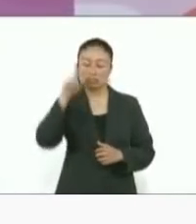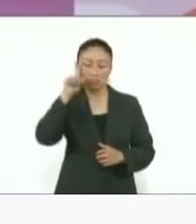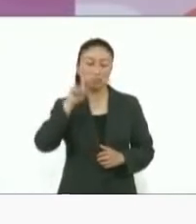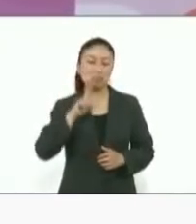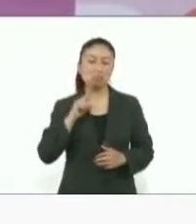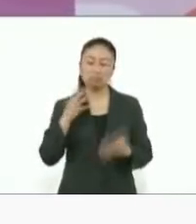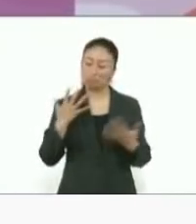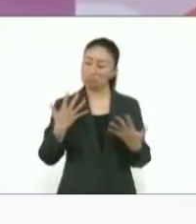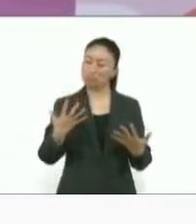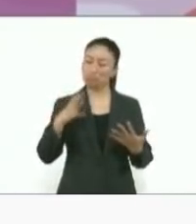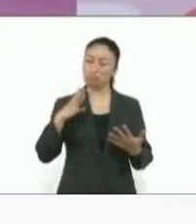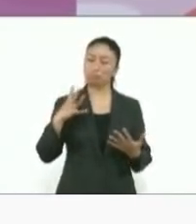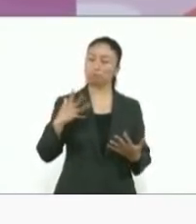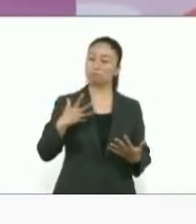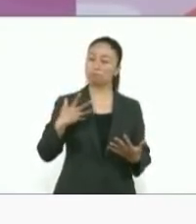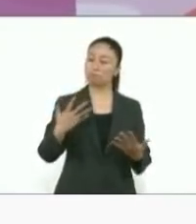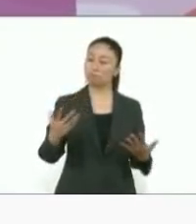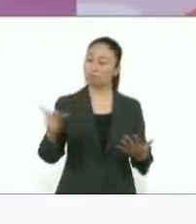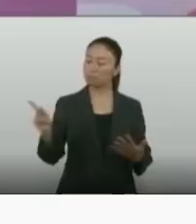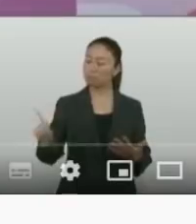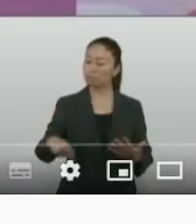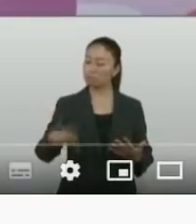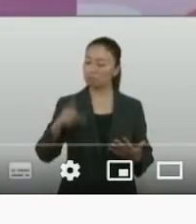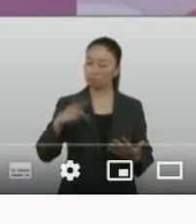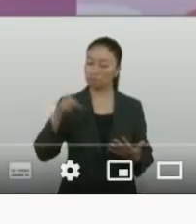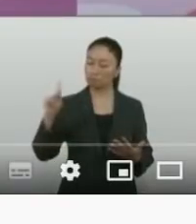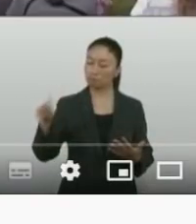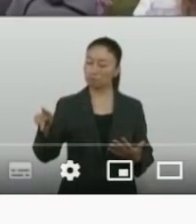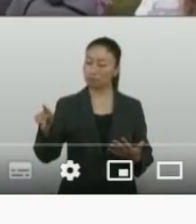e incomparables.